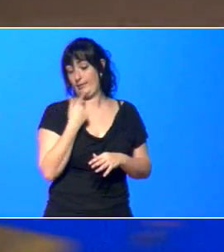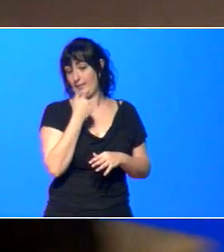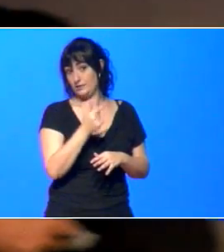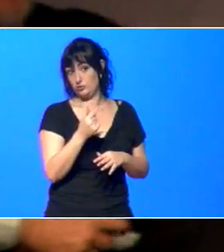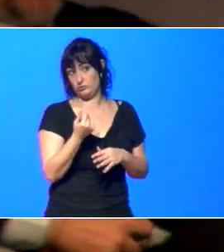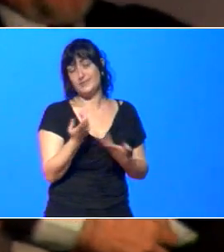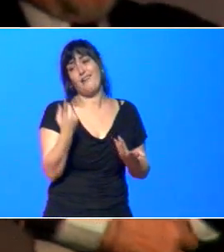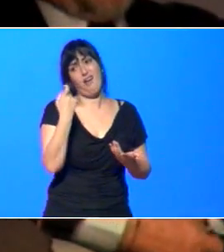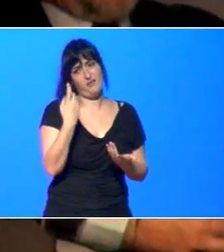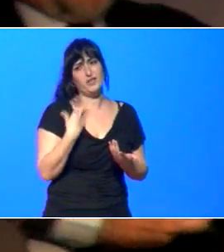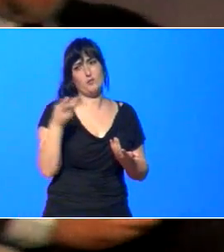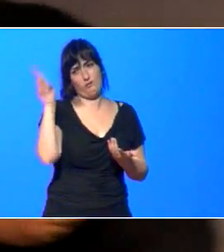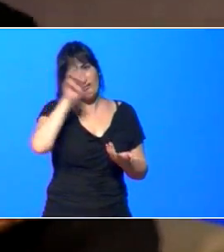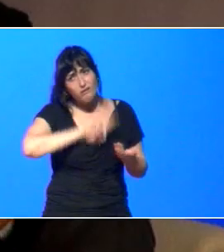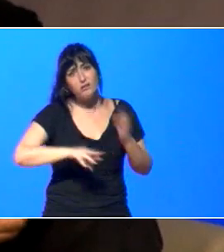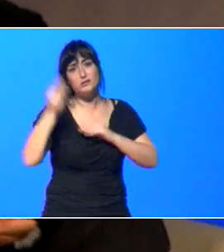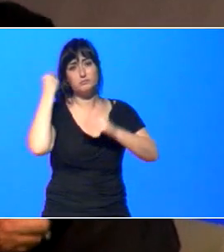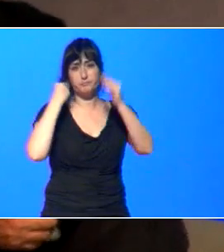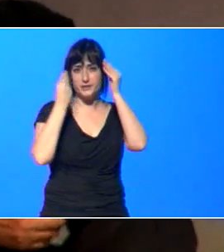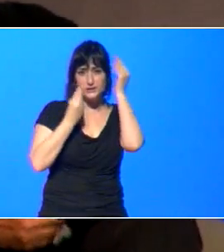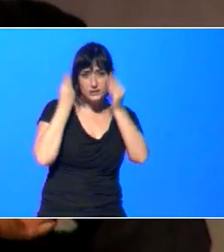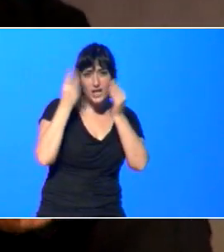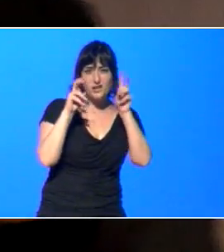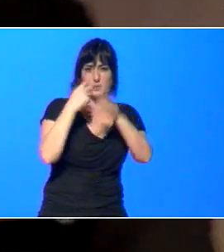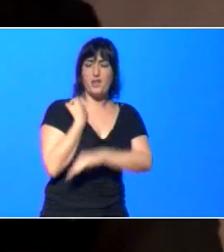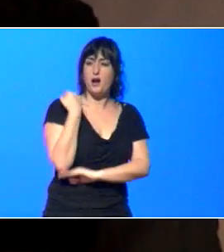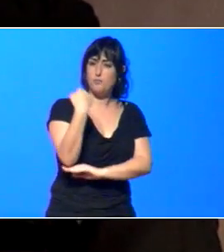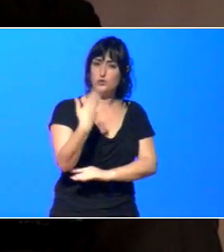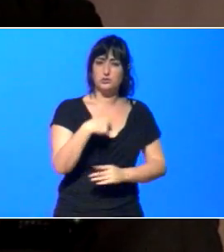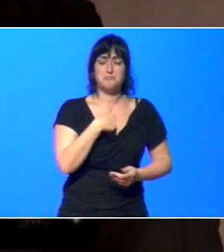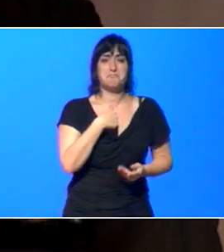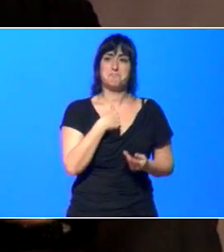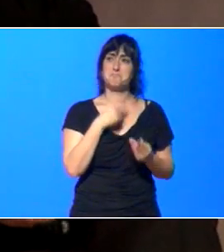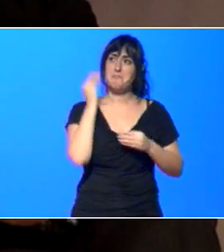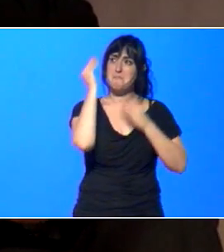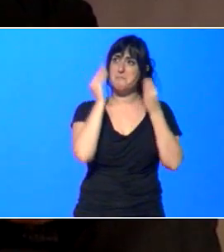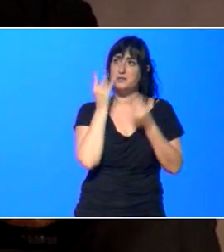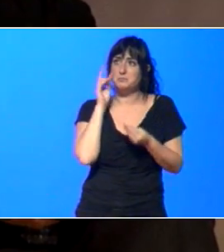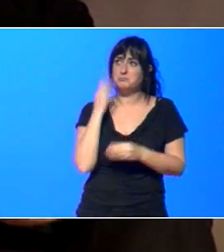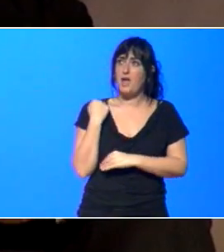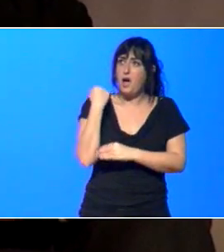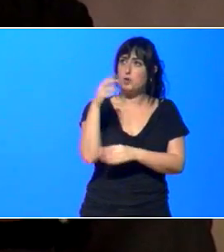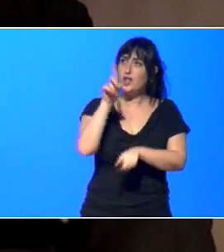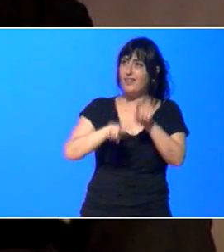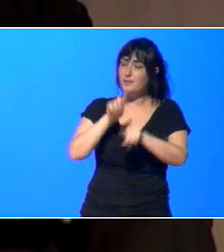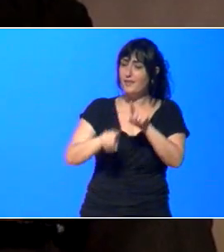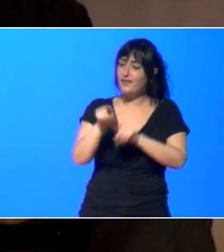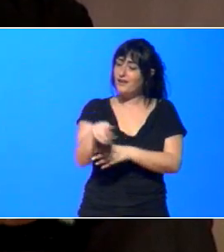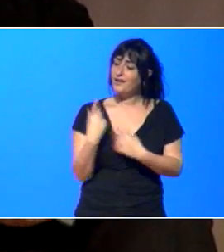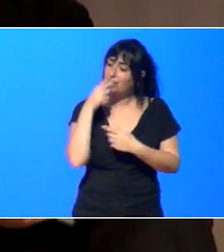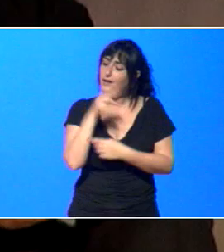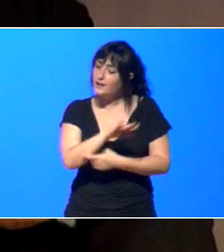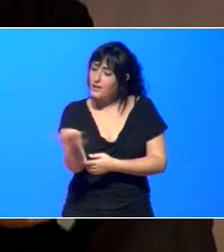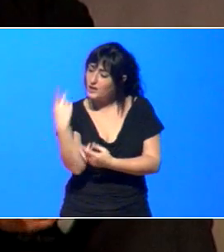repensar un poco todo, ¿no? Es decir, los apoyos. Yo cuando me refiero que los apoyos deben ir en función de las necesidades del niño, pero muchas